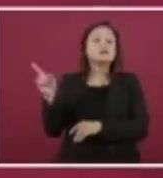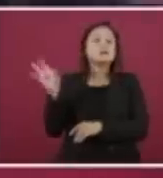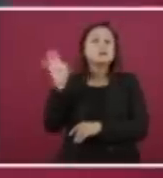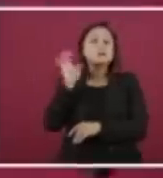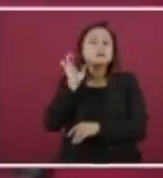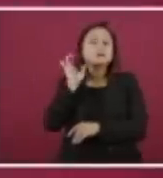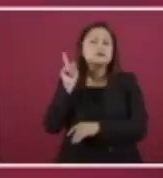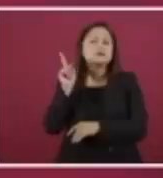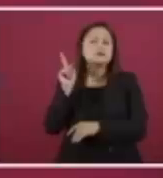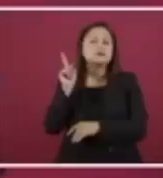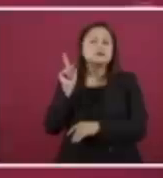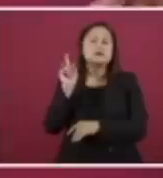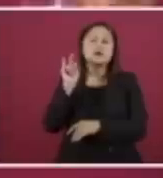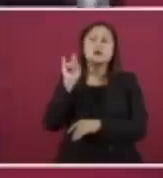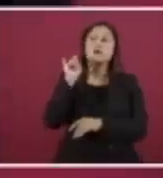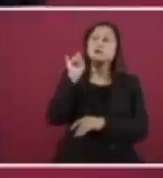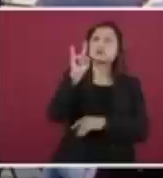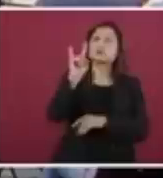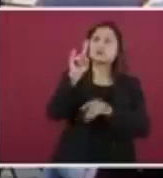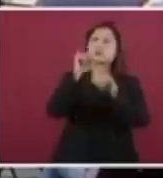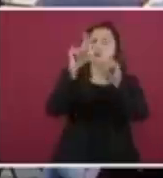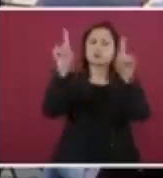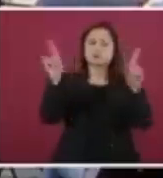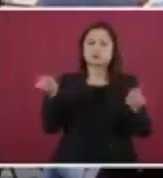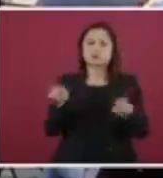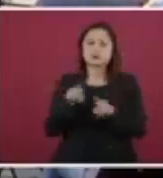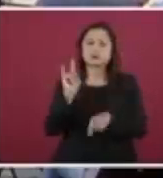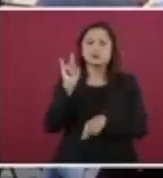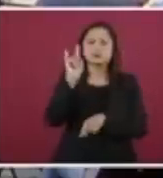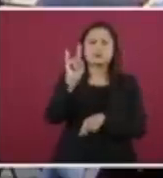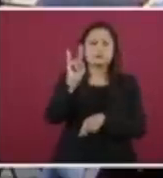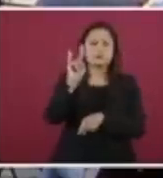manta en contra de las autoridades